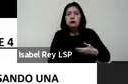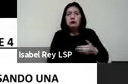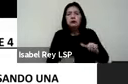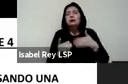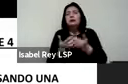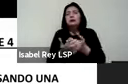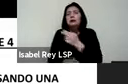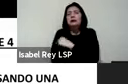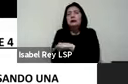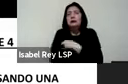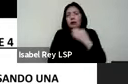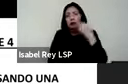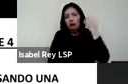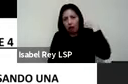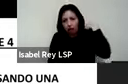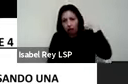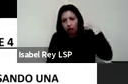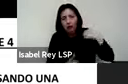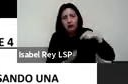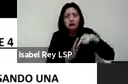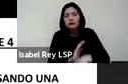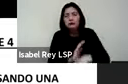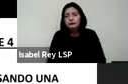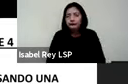hospital con una neumonía severa.